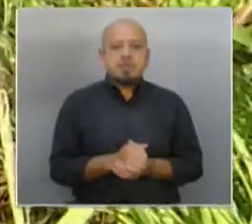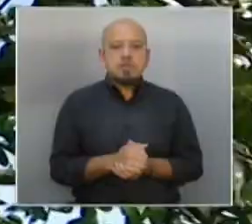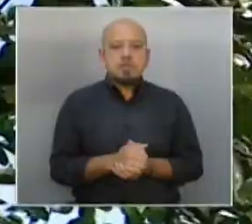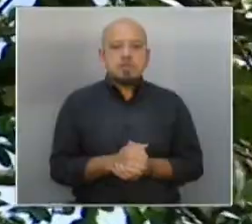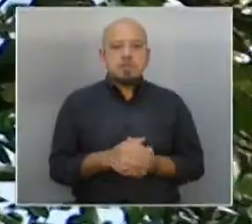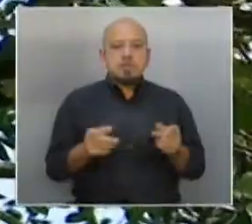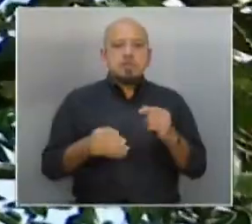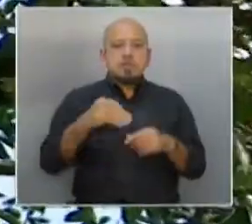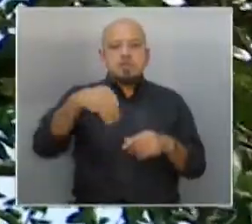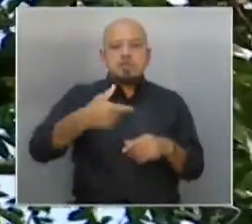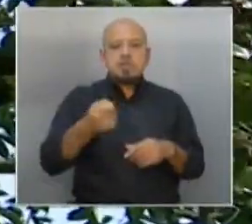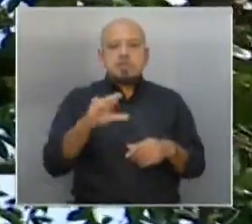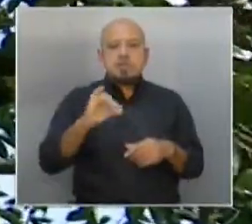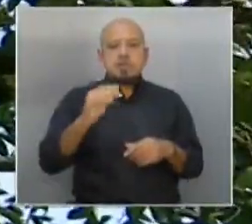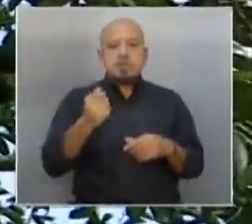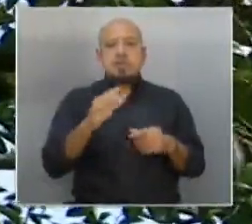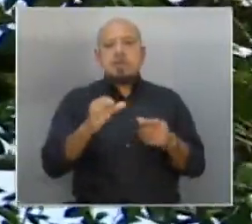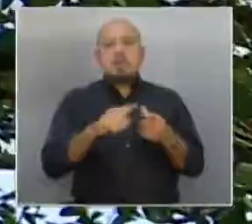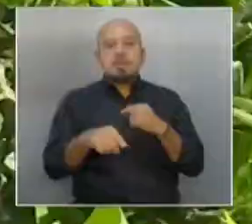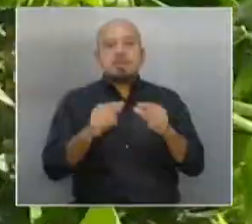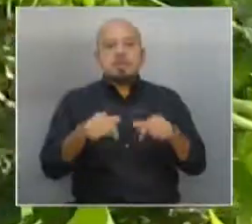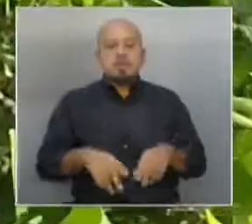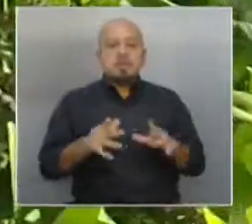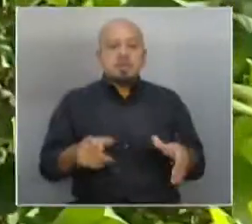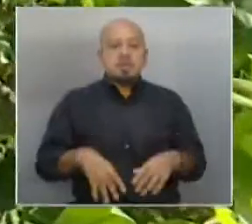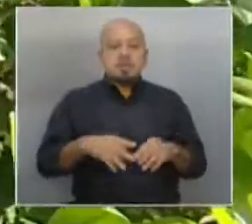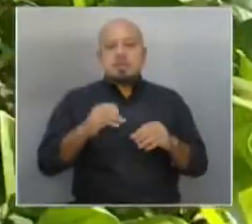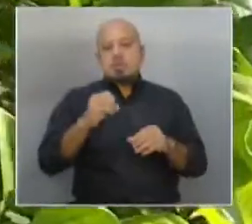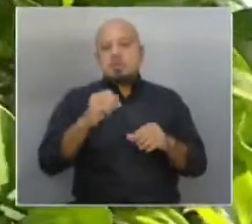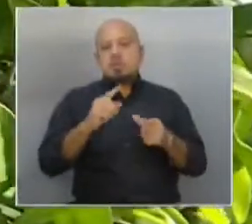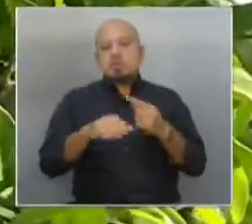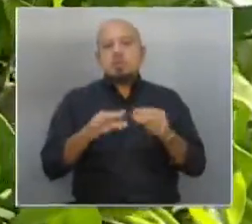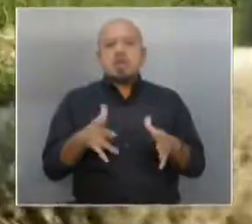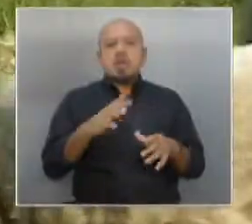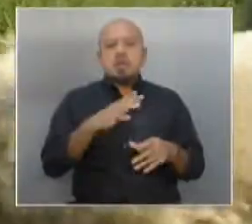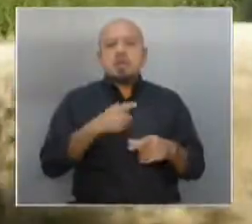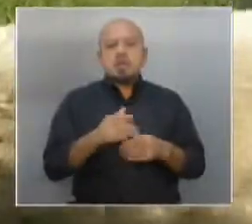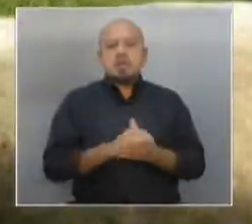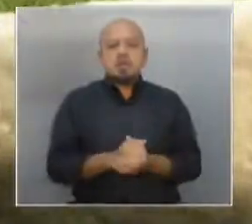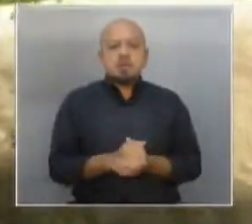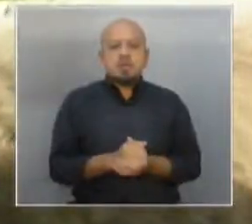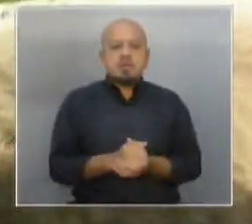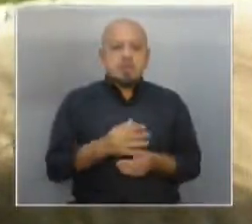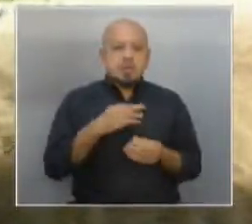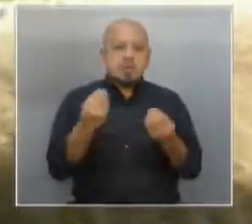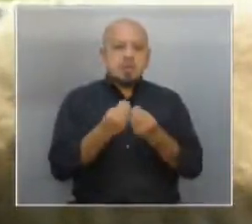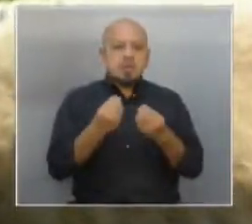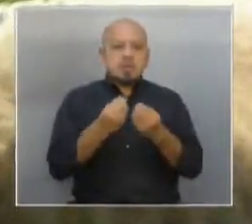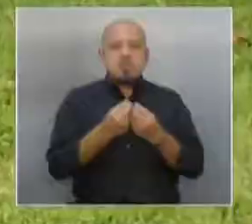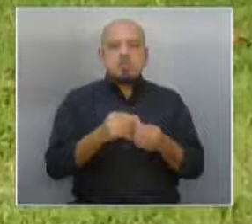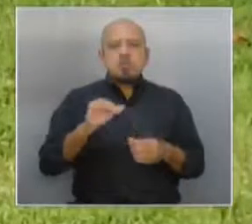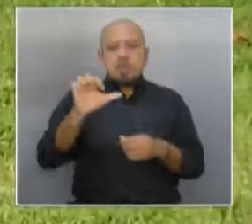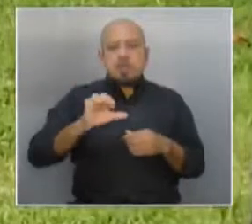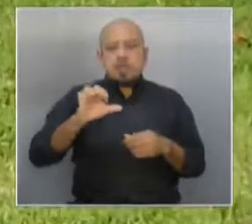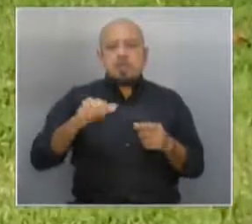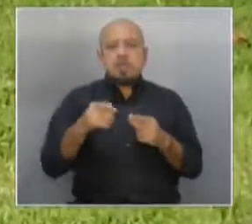Granja Las Marías es la granja de Natalia, que siembran y cosechan. Bueno, acá tenemos bastante variado. En enero se saca lo que